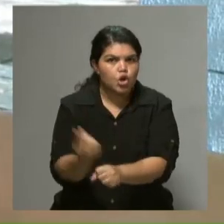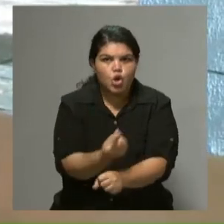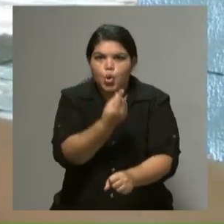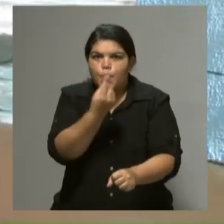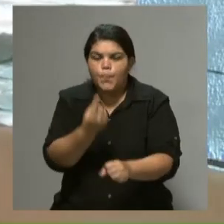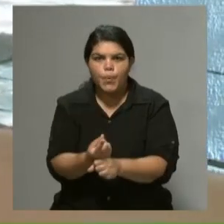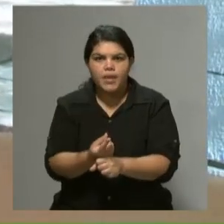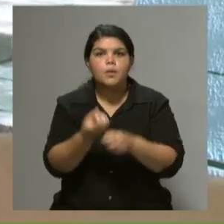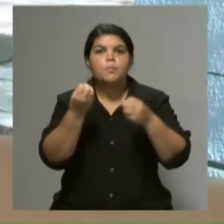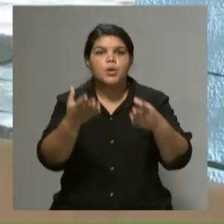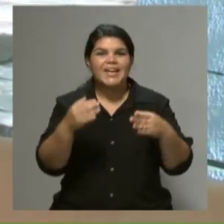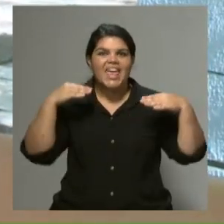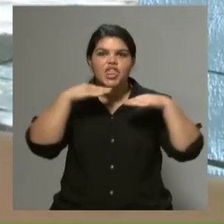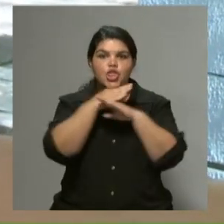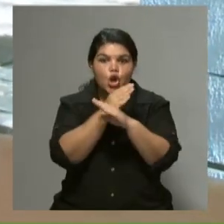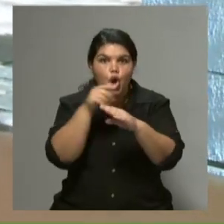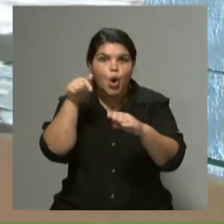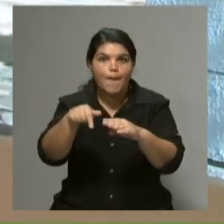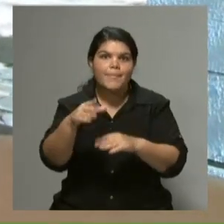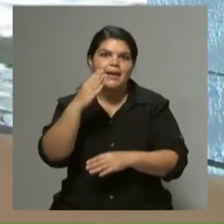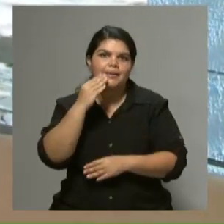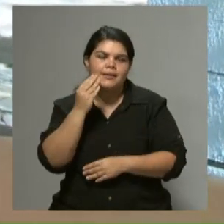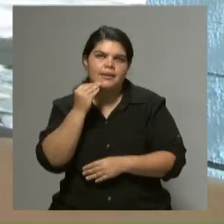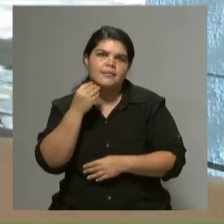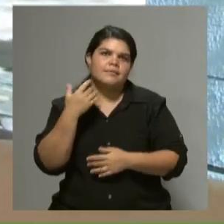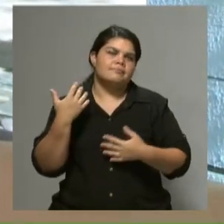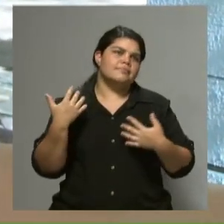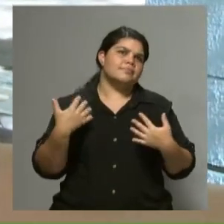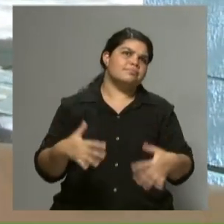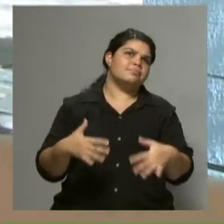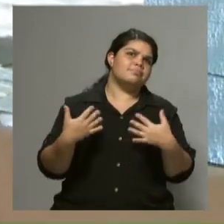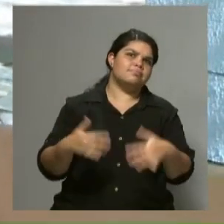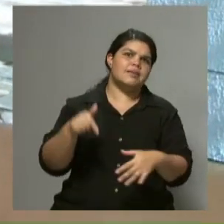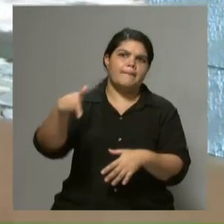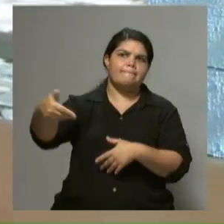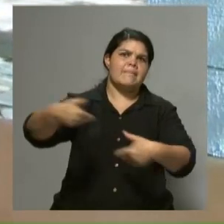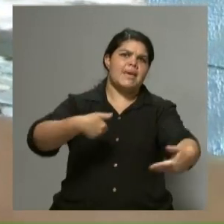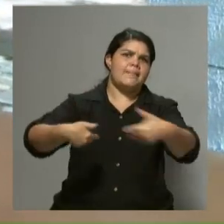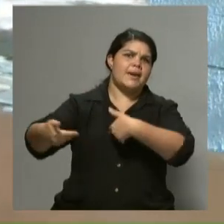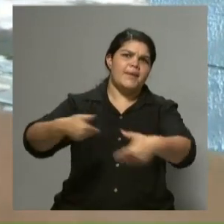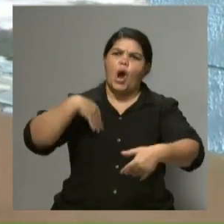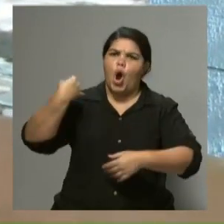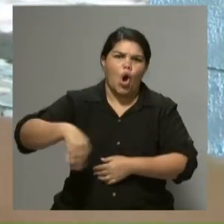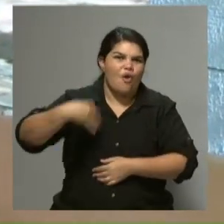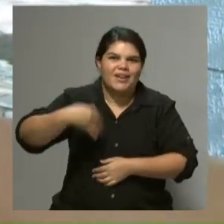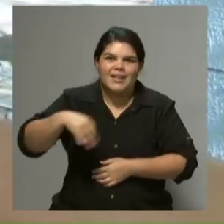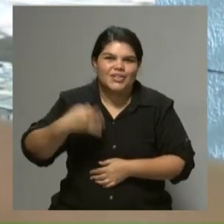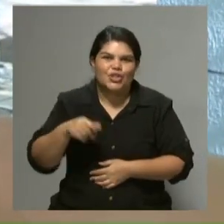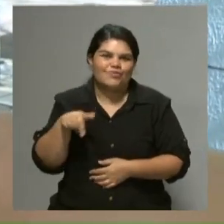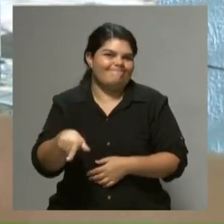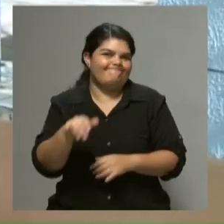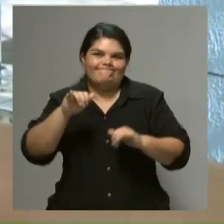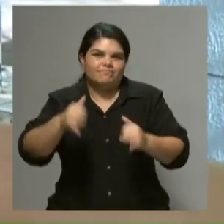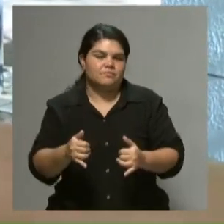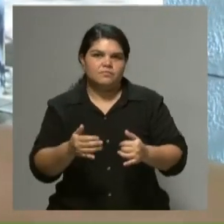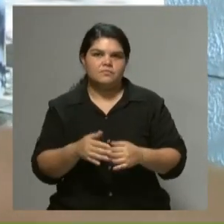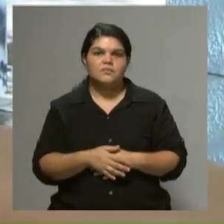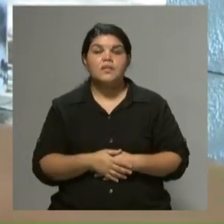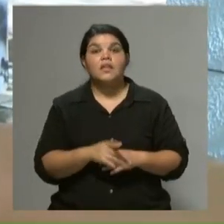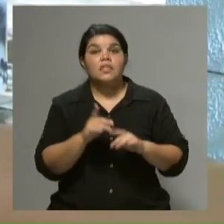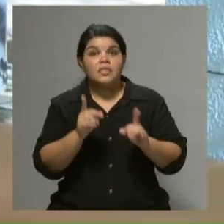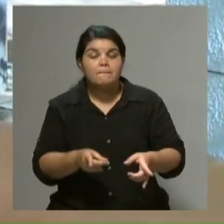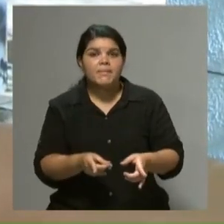es fundamental, o sea, el inglés ya es como nuestra lengua madre a nivel exigencia y después piden muchos años